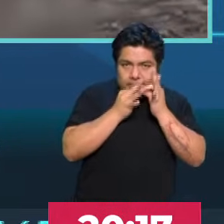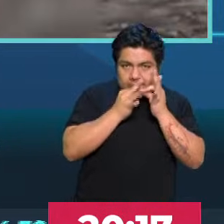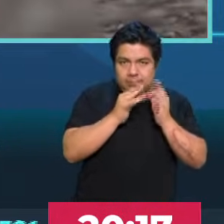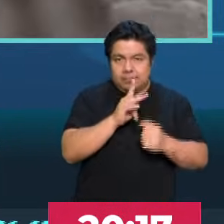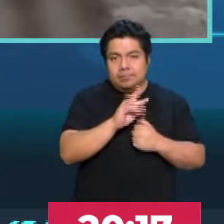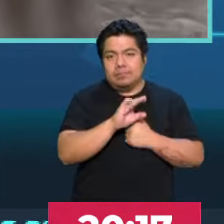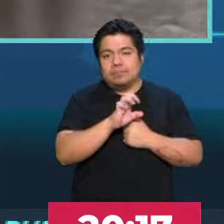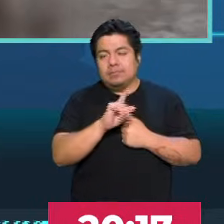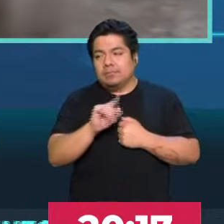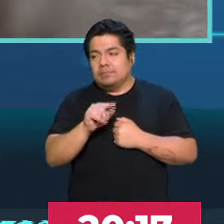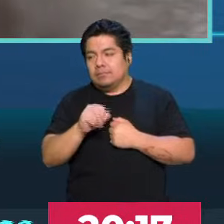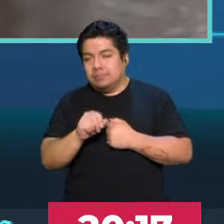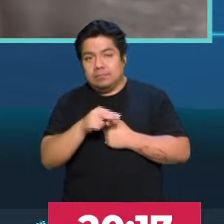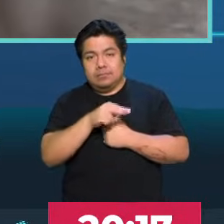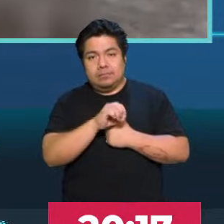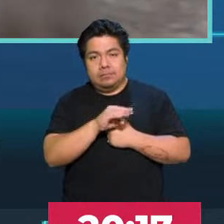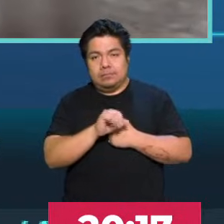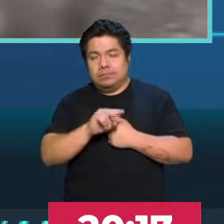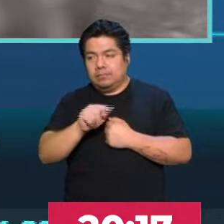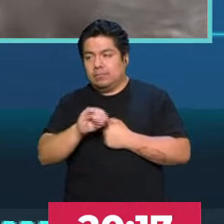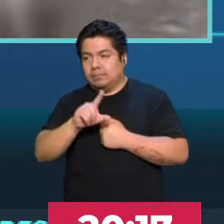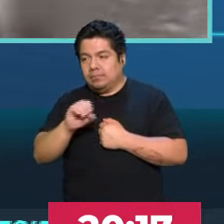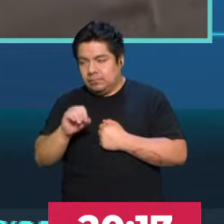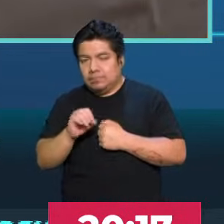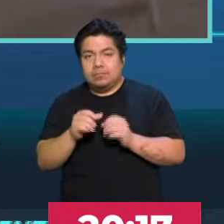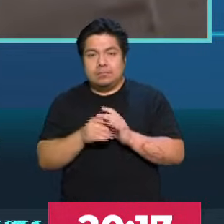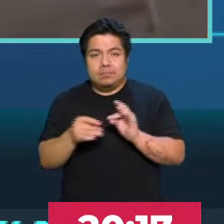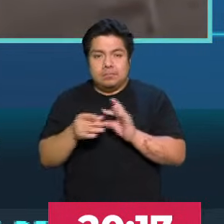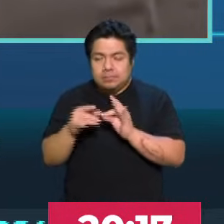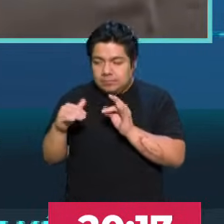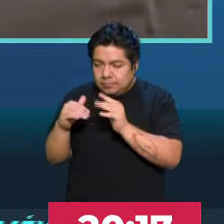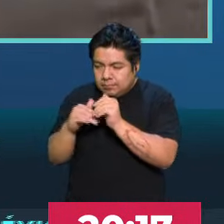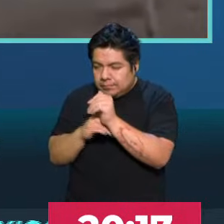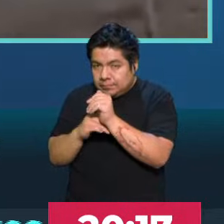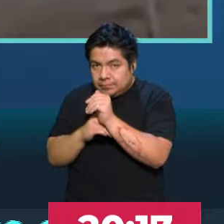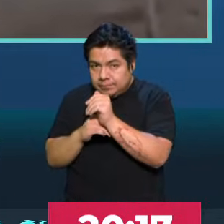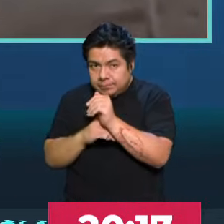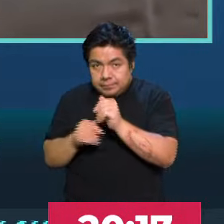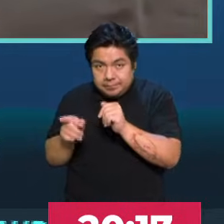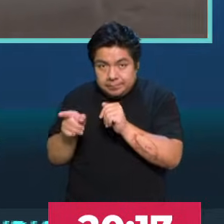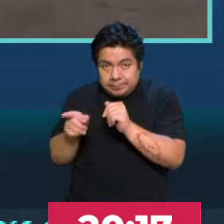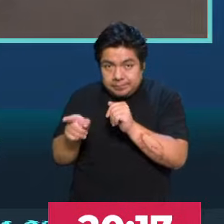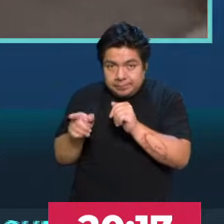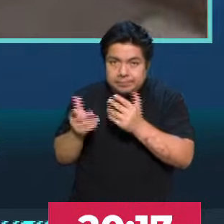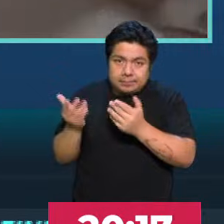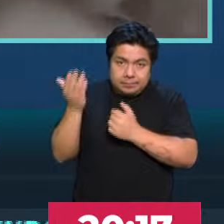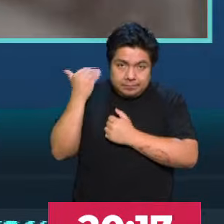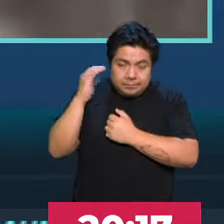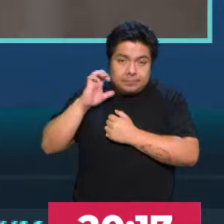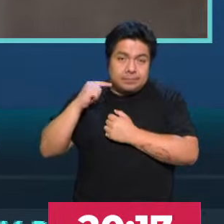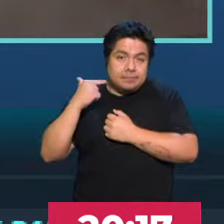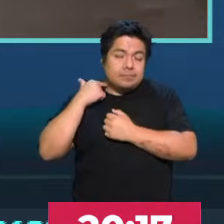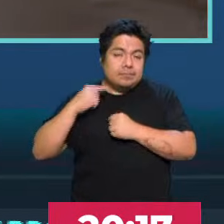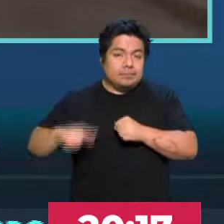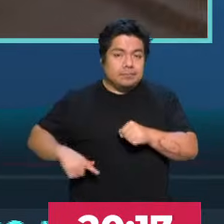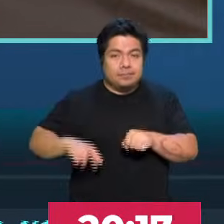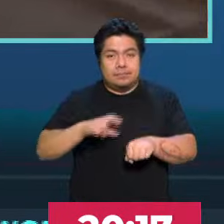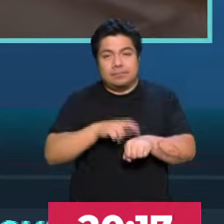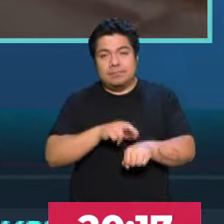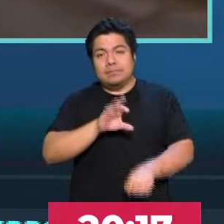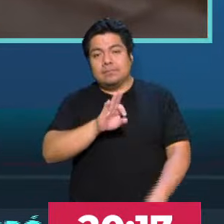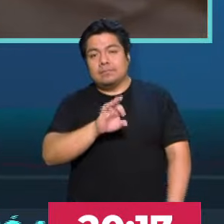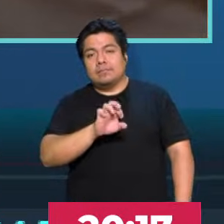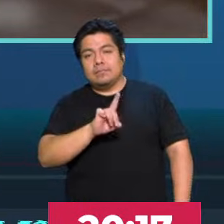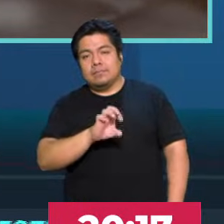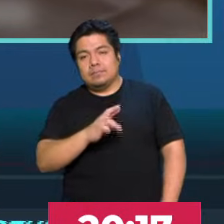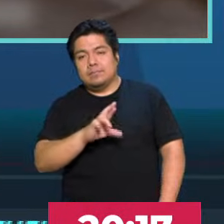lo documentó Norma Trujillo, un ocultamiento claro de el que era el entonces gobernador Fidel Herrera, que ya murió